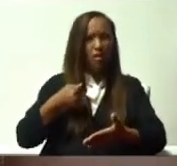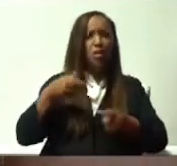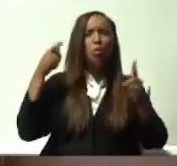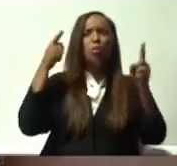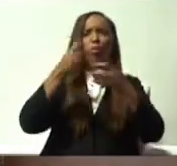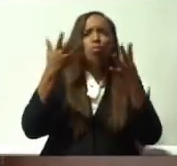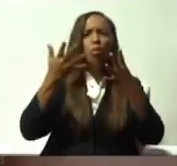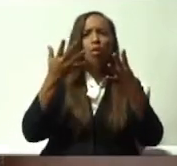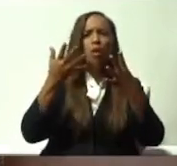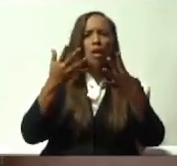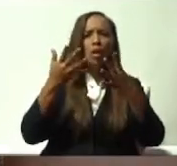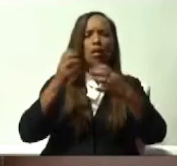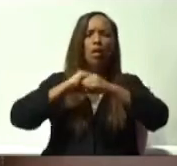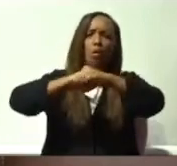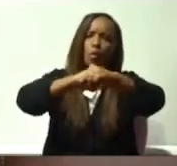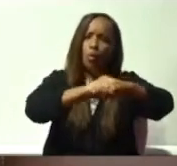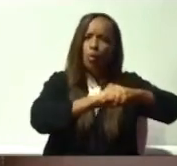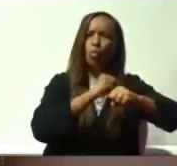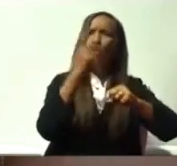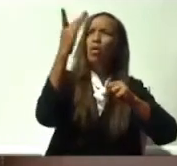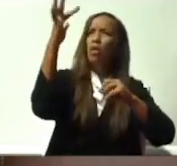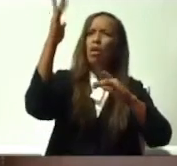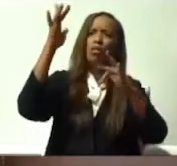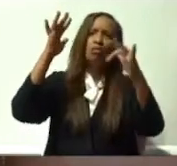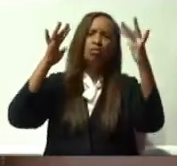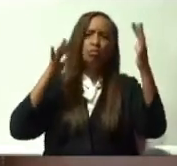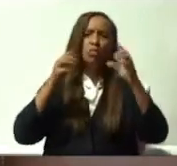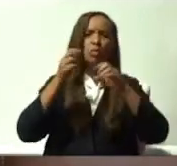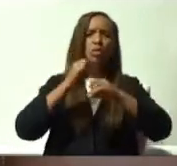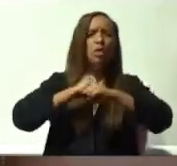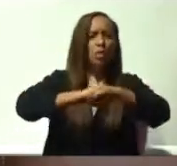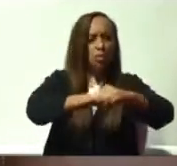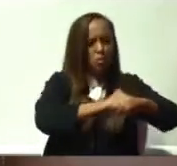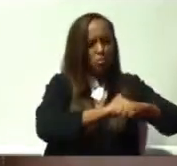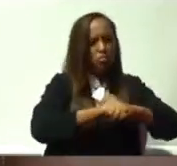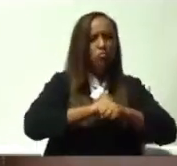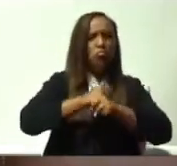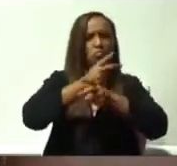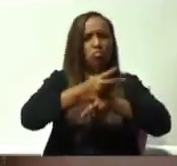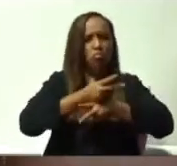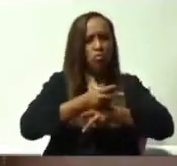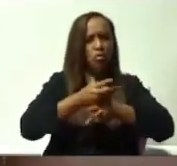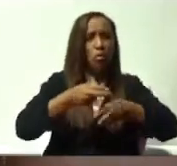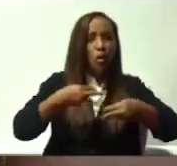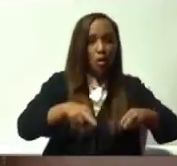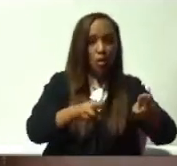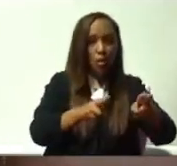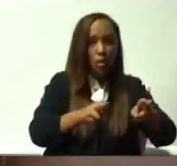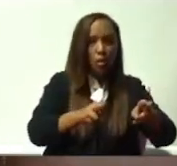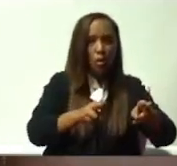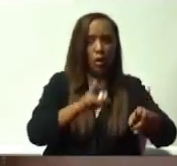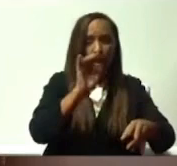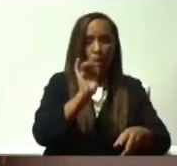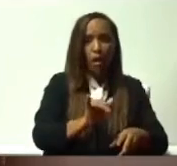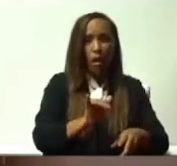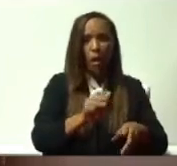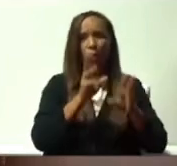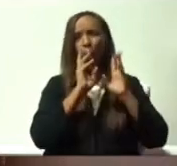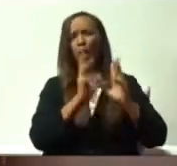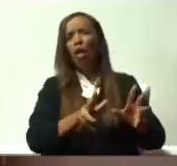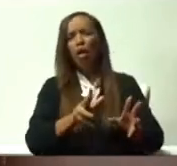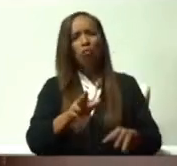ríos y nuestras especies nunca quedarán en vano. Quiero agradecer inmensamente